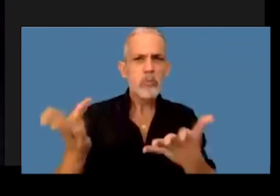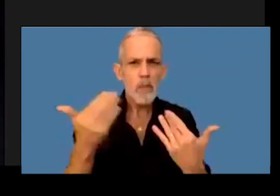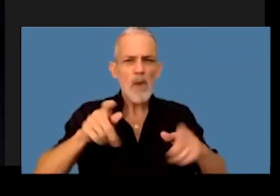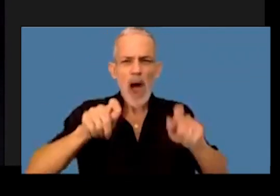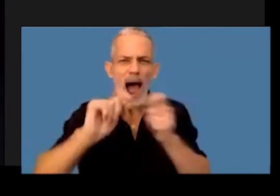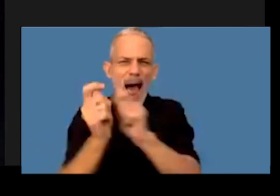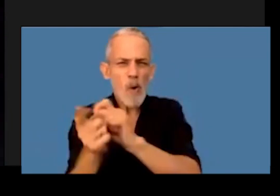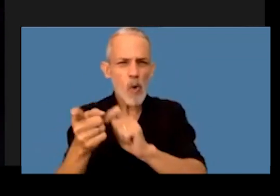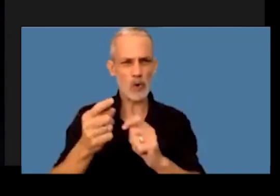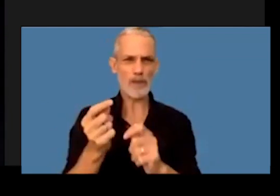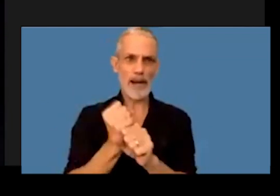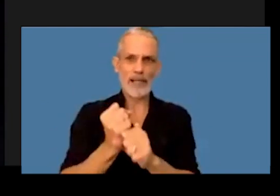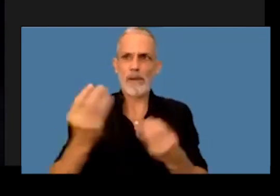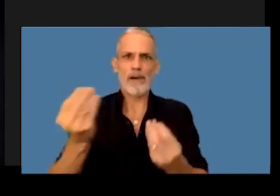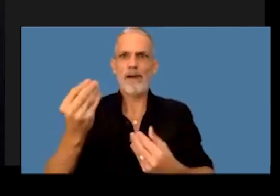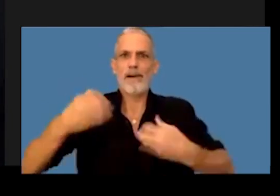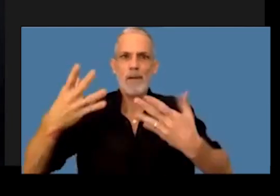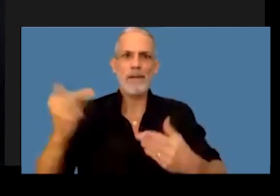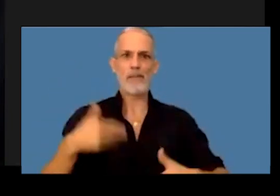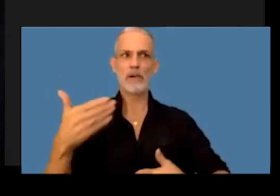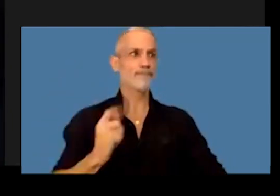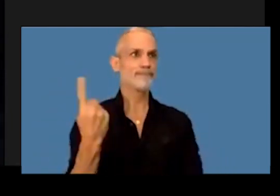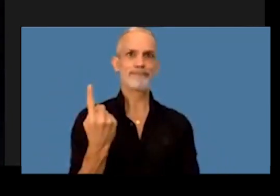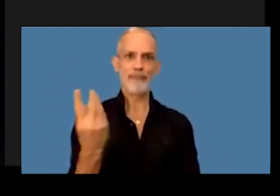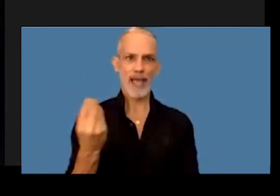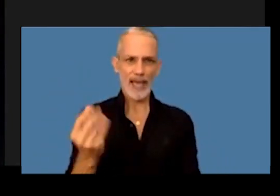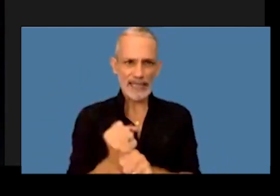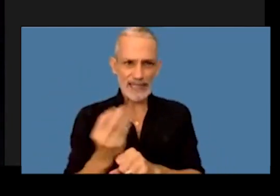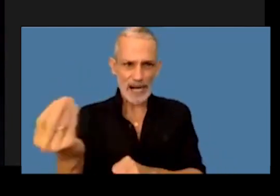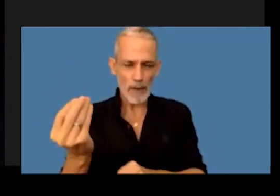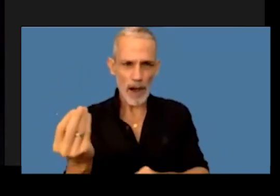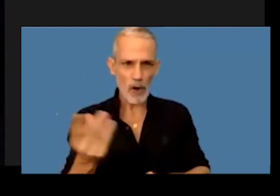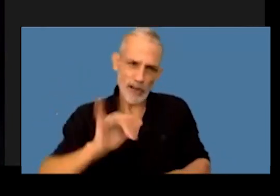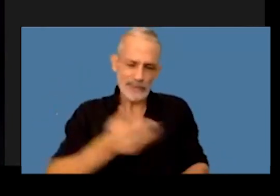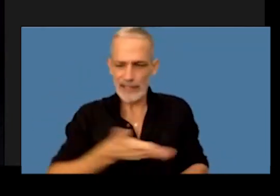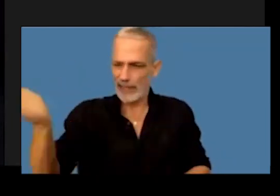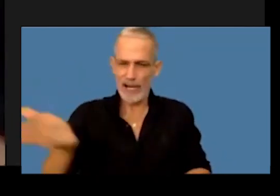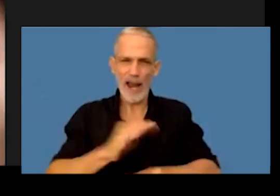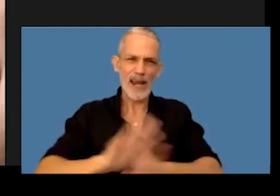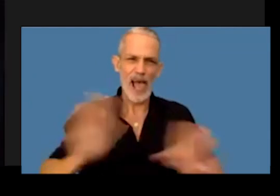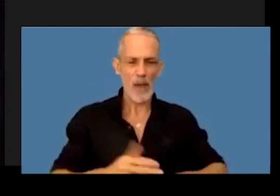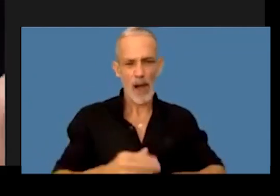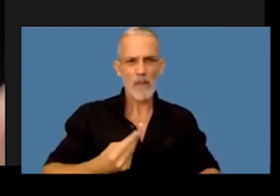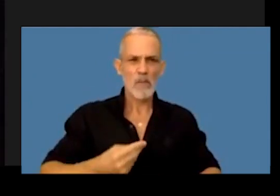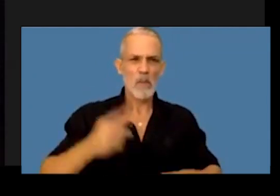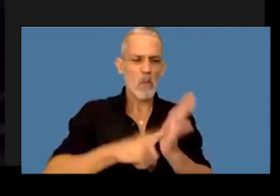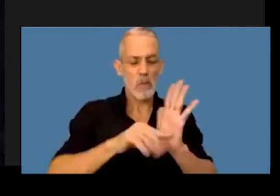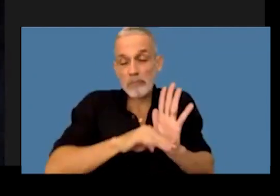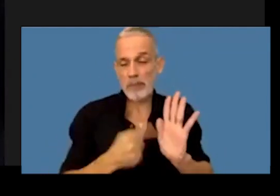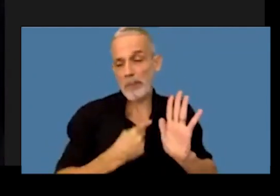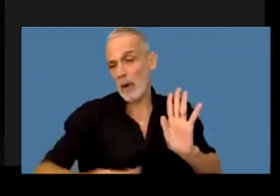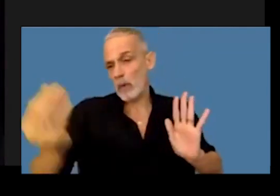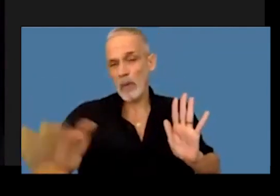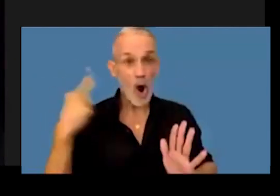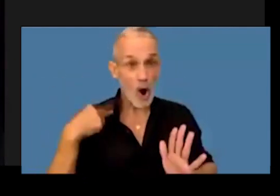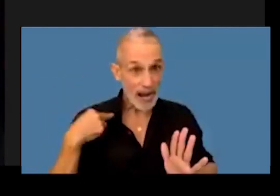dados para que puedan desarrollar todo su potencial, y que no solamente sea una imposición por normativa, sino que los jefes y jefas